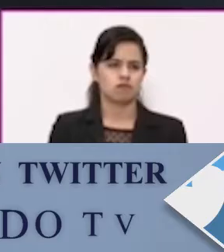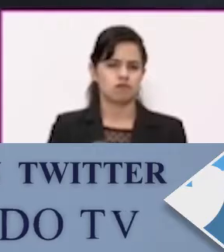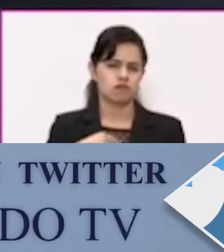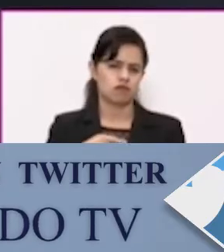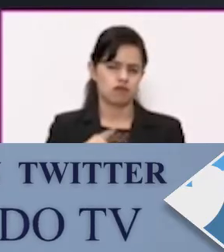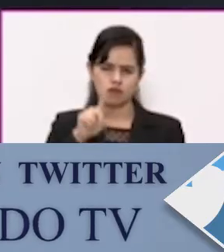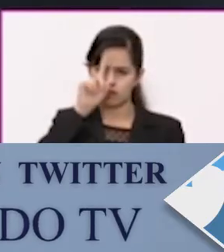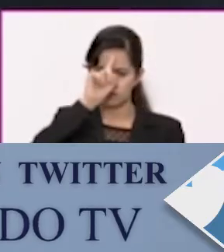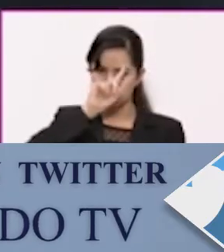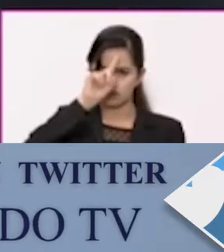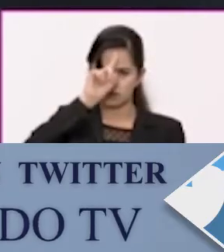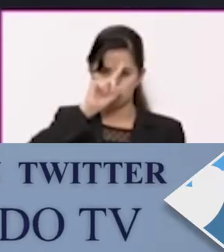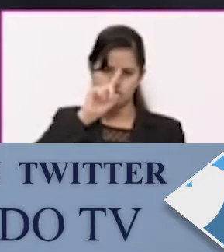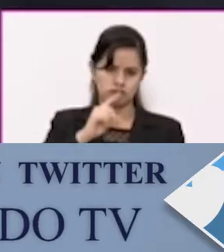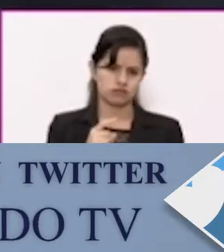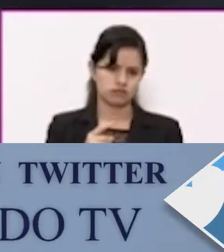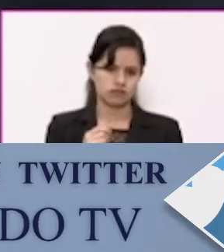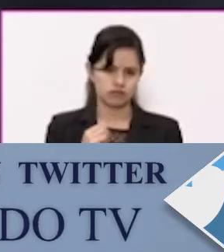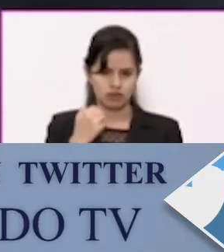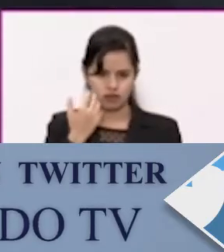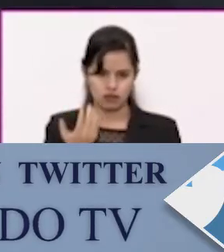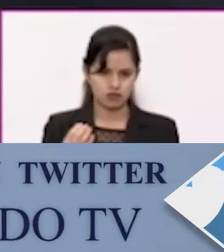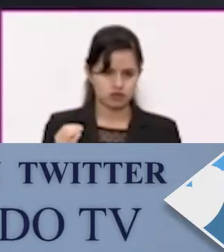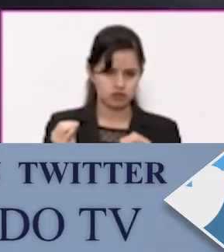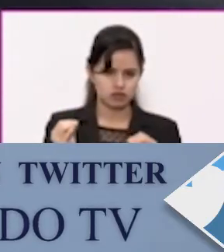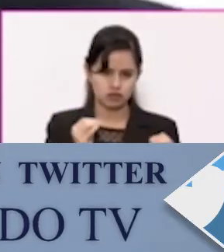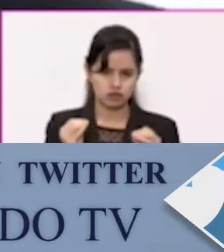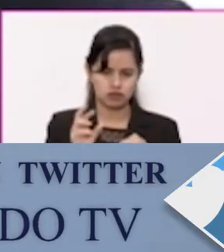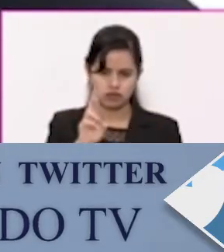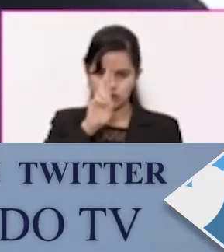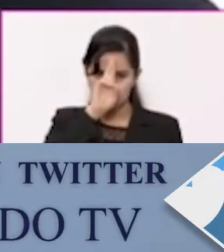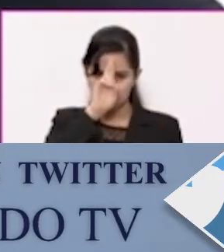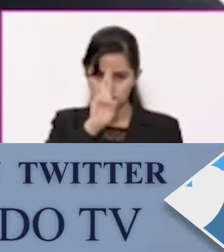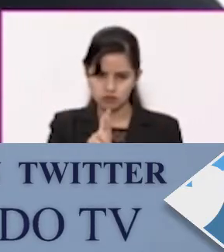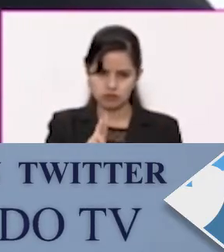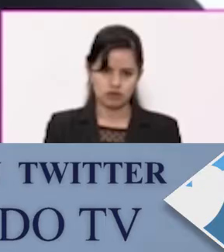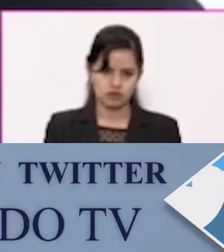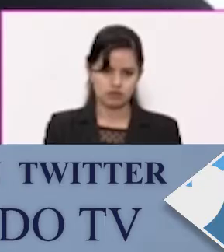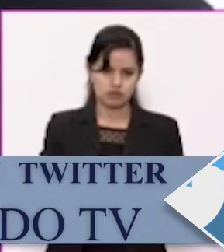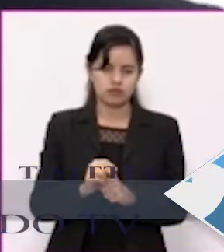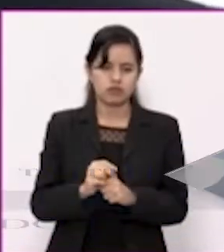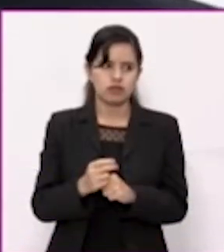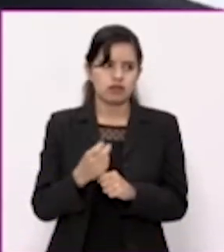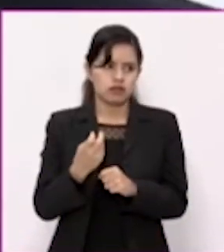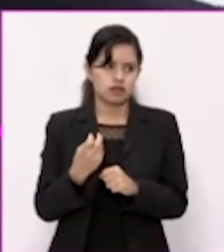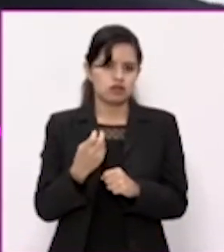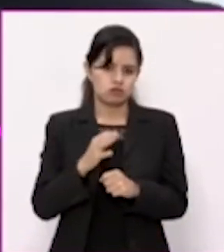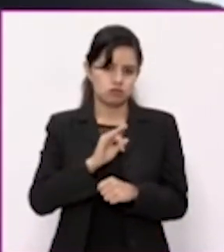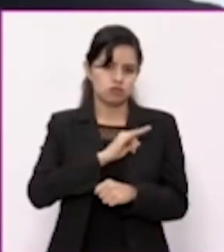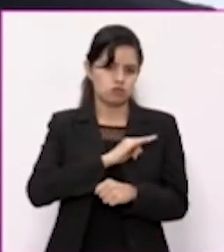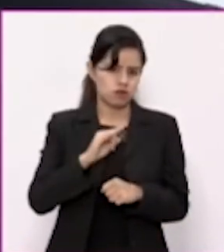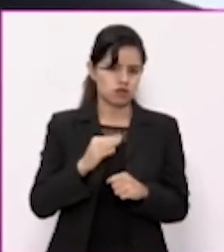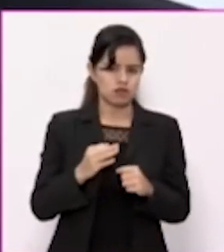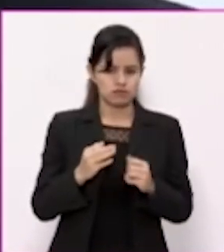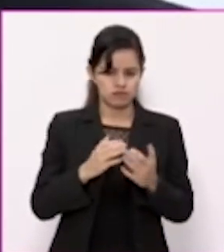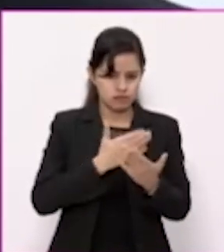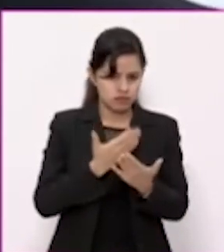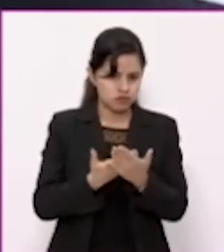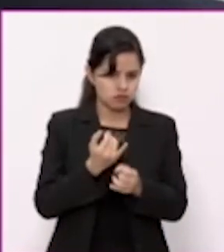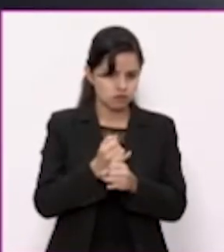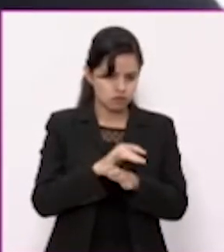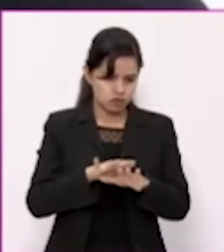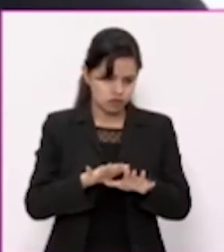consejero en promover discusiones respetuosas y basadas en hechos verificables para que a partir de ahí sea posible un diálogo